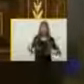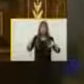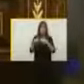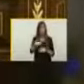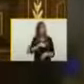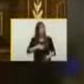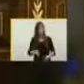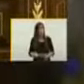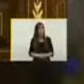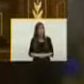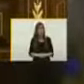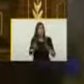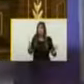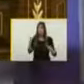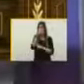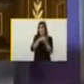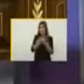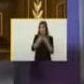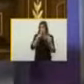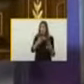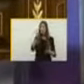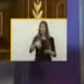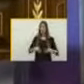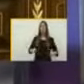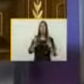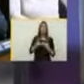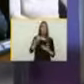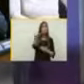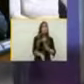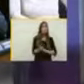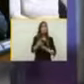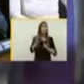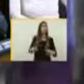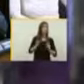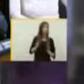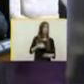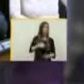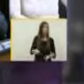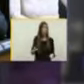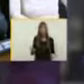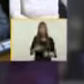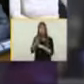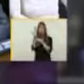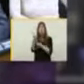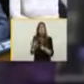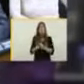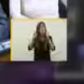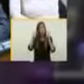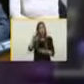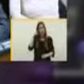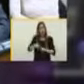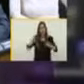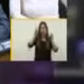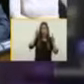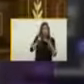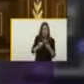también en breve. Pues muy rápidamente. Creo que lo que se está haciendo hoy es empezar o verdadero intento